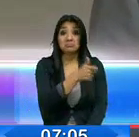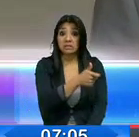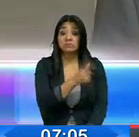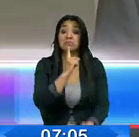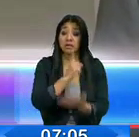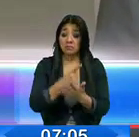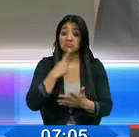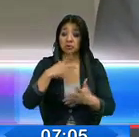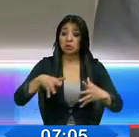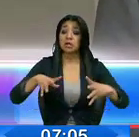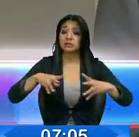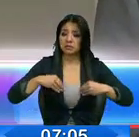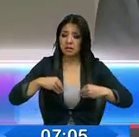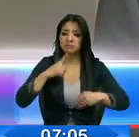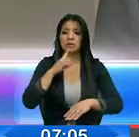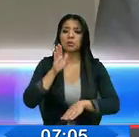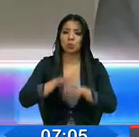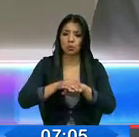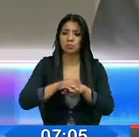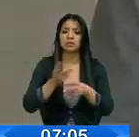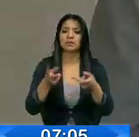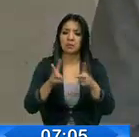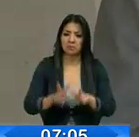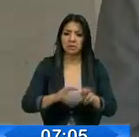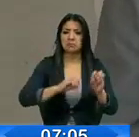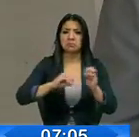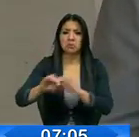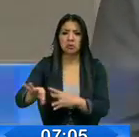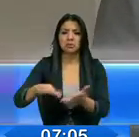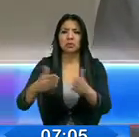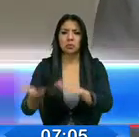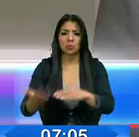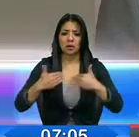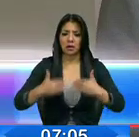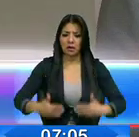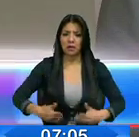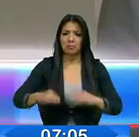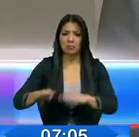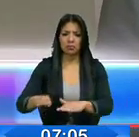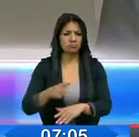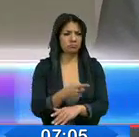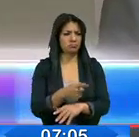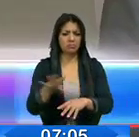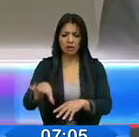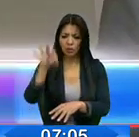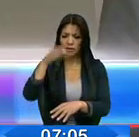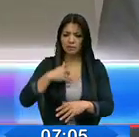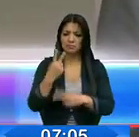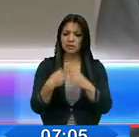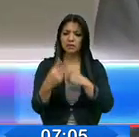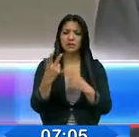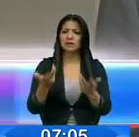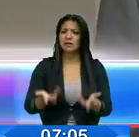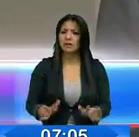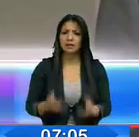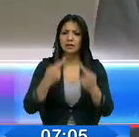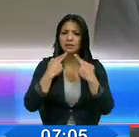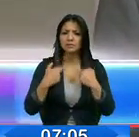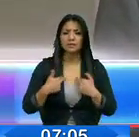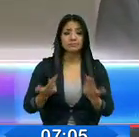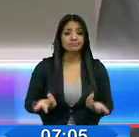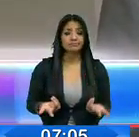acogió a cooperación eficaz y para que esto funcione pues deberíamos haber encontrado los restos de mi hija cosa que no ha sucedido